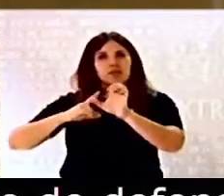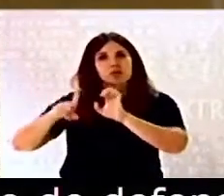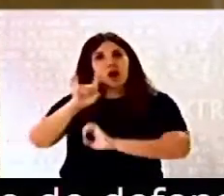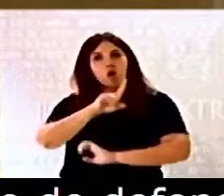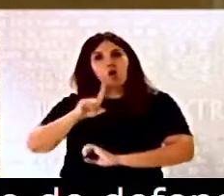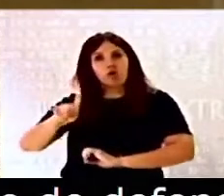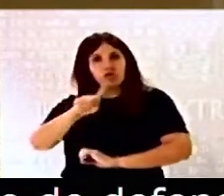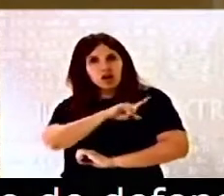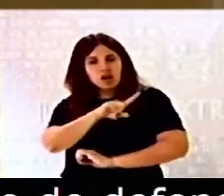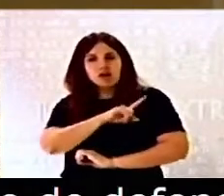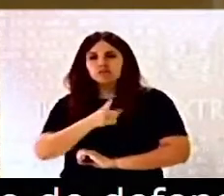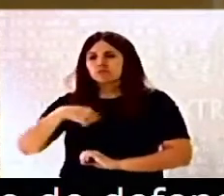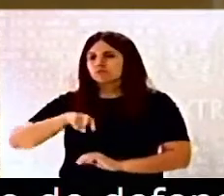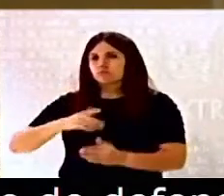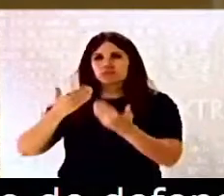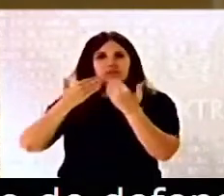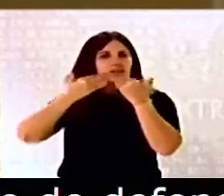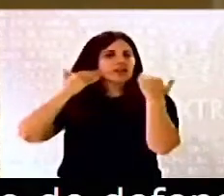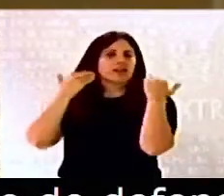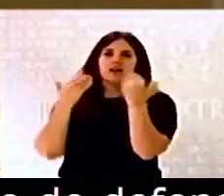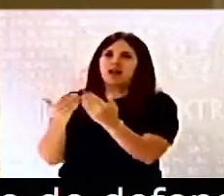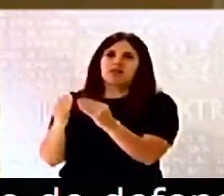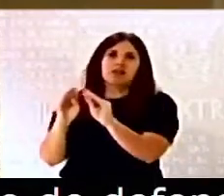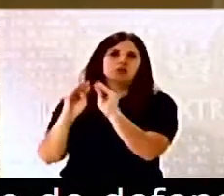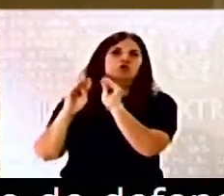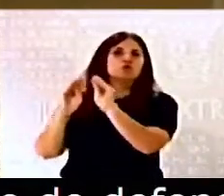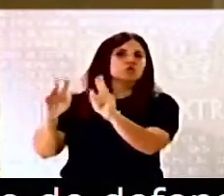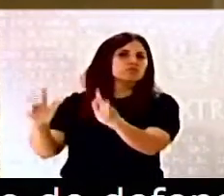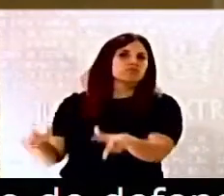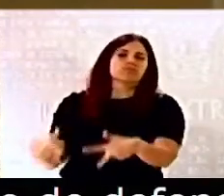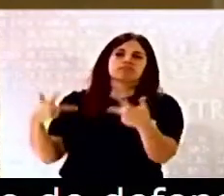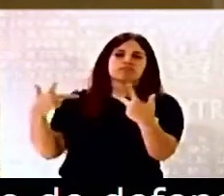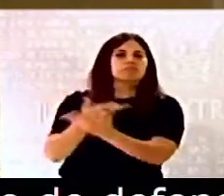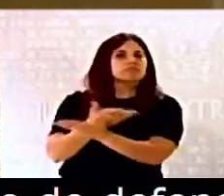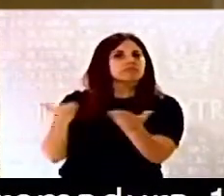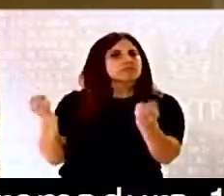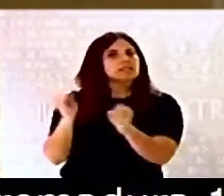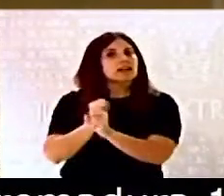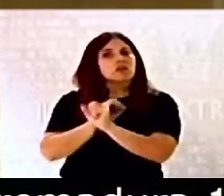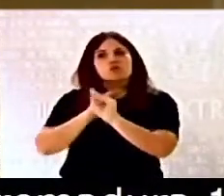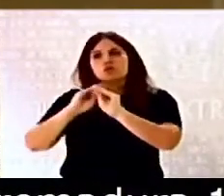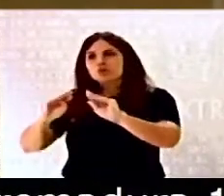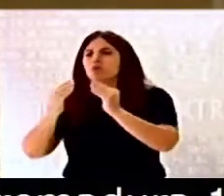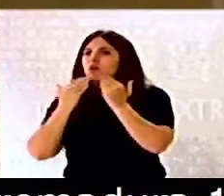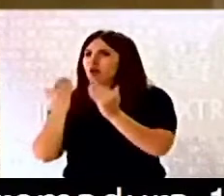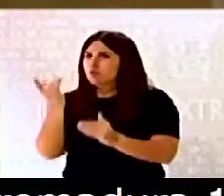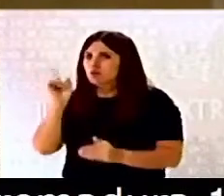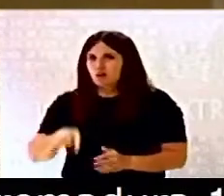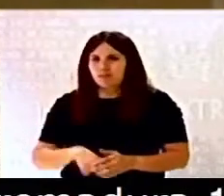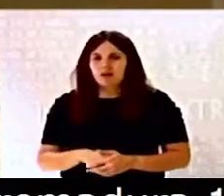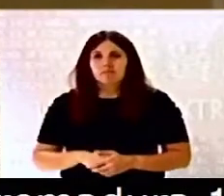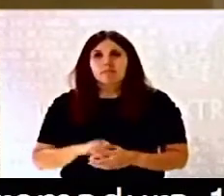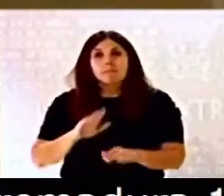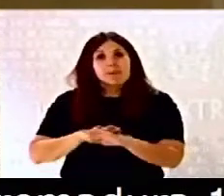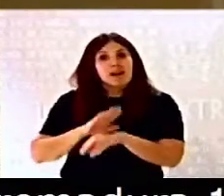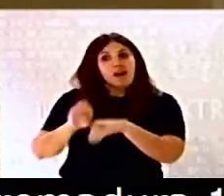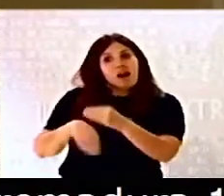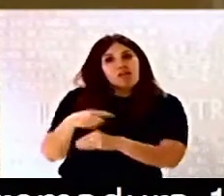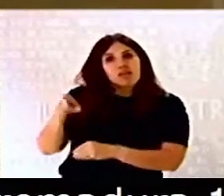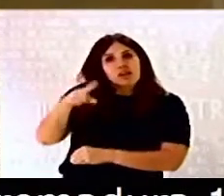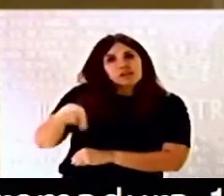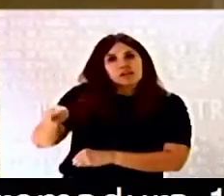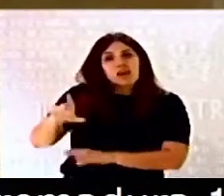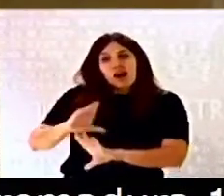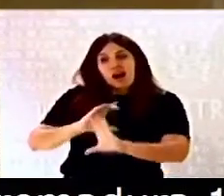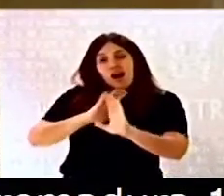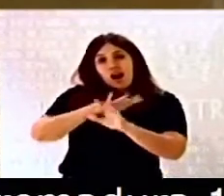los que le agradezco enormemente su disponibilidad y su trabajo para que puedan realizar los rastreos en las áreas que ya